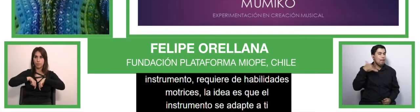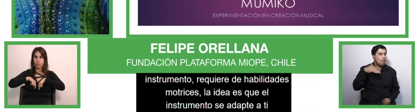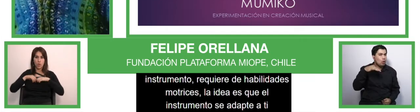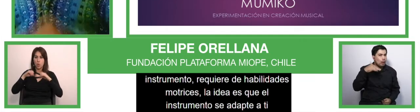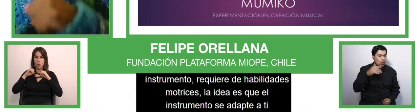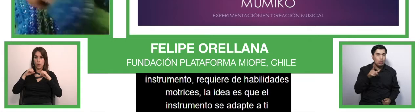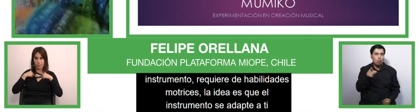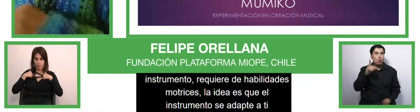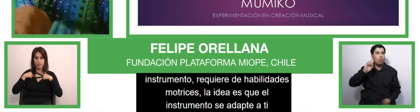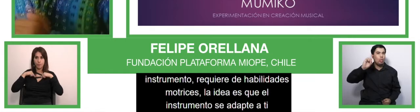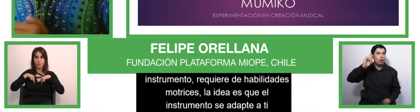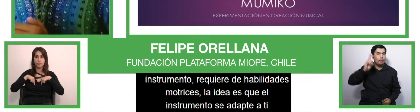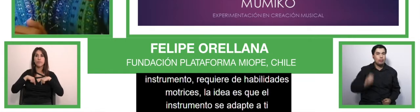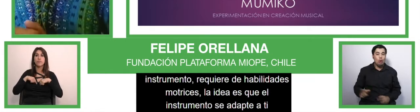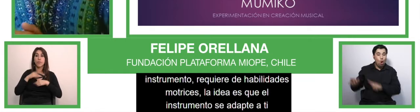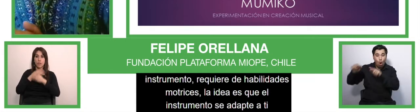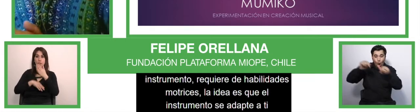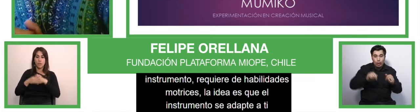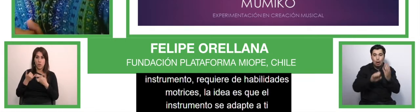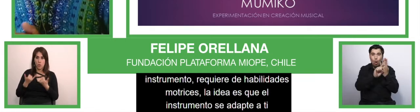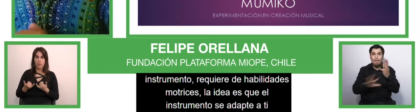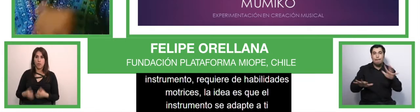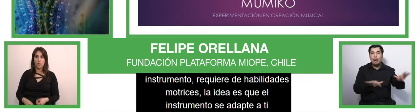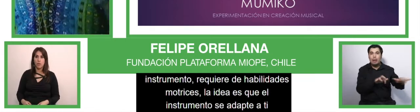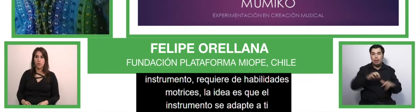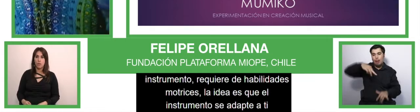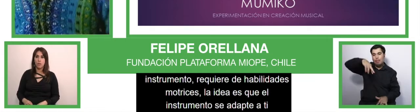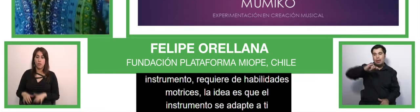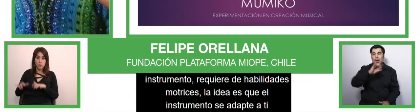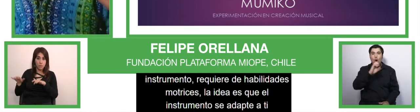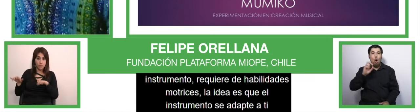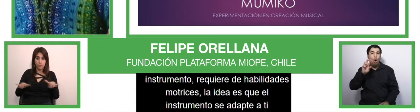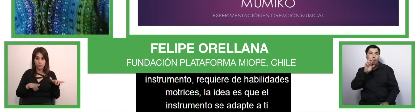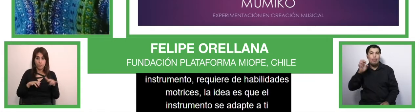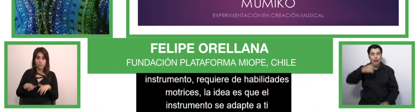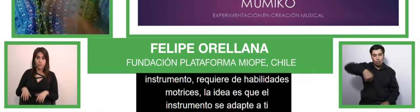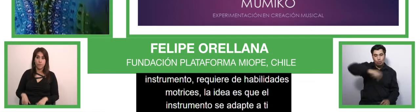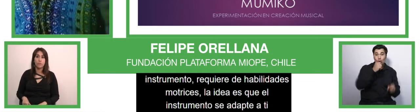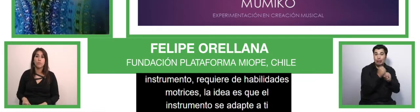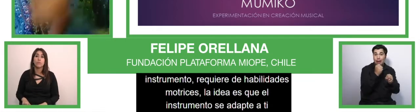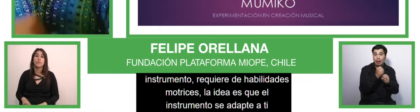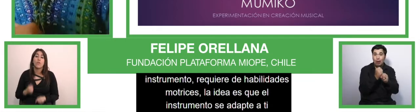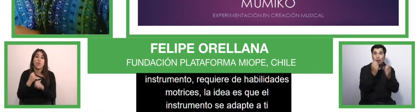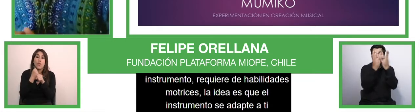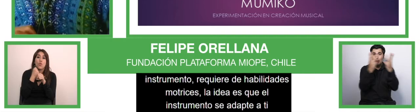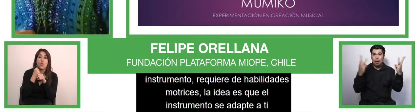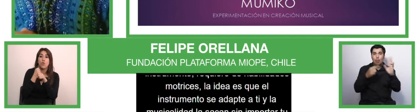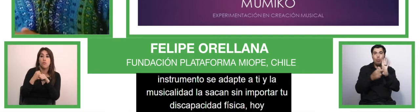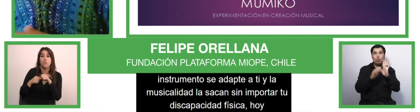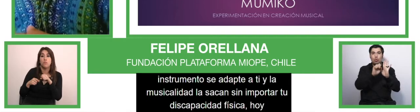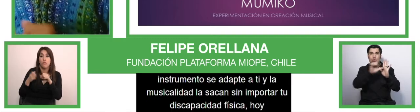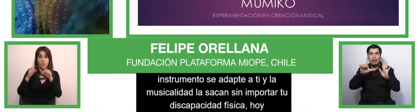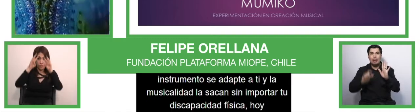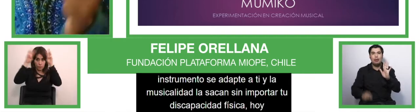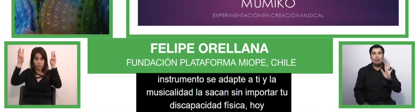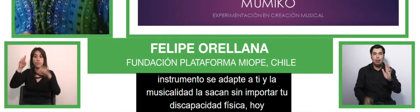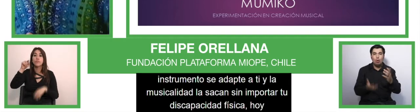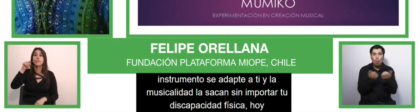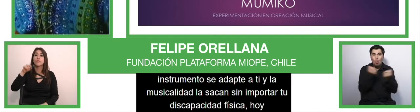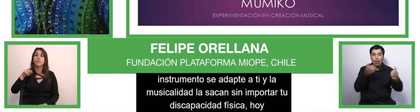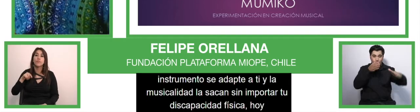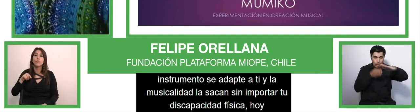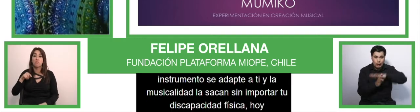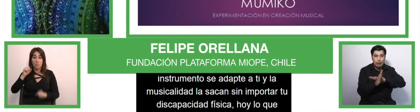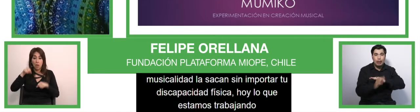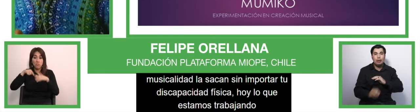día, con Plataforma Miope, es lo que estamos trabajando, www.incluyendo.cl, estamos apuntando hacia el futuro con Mumico y